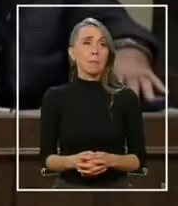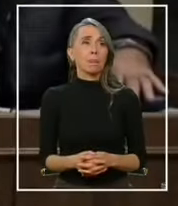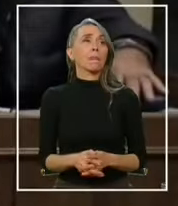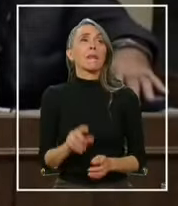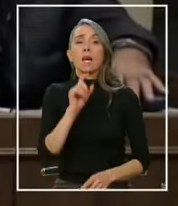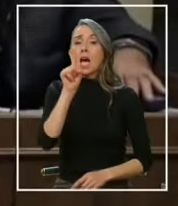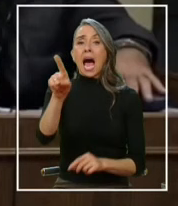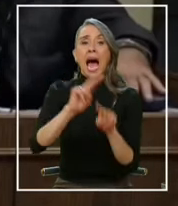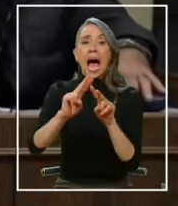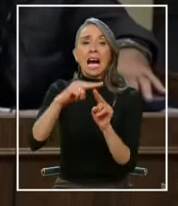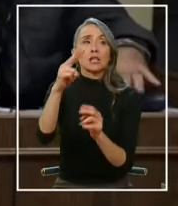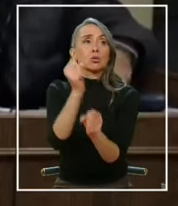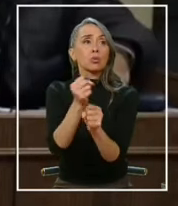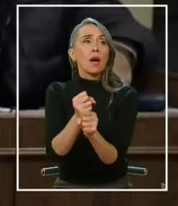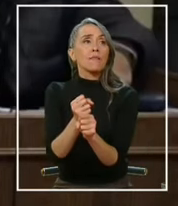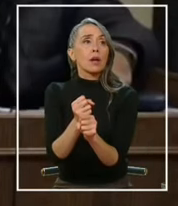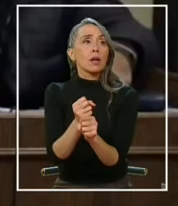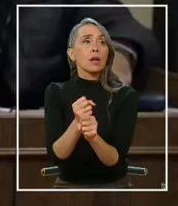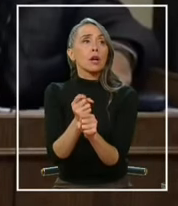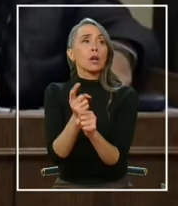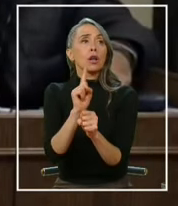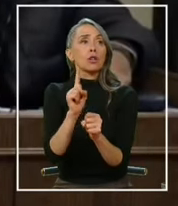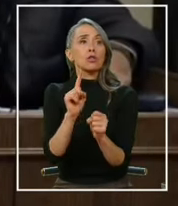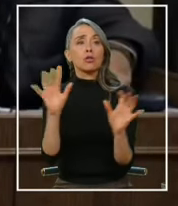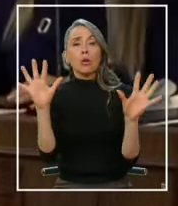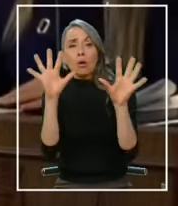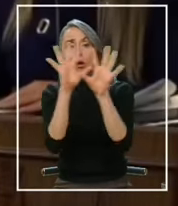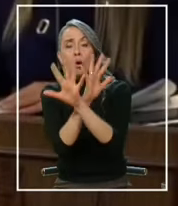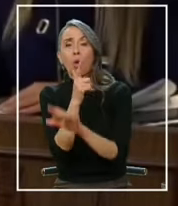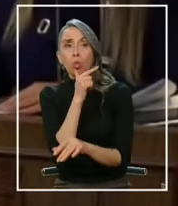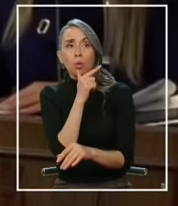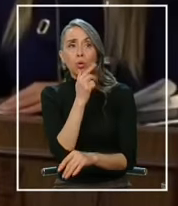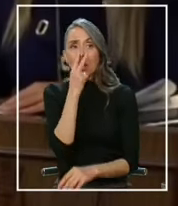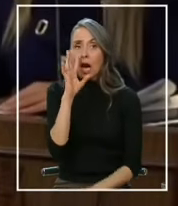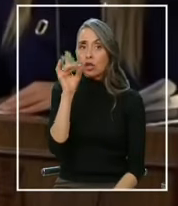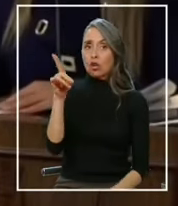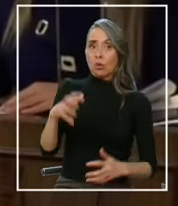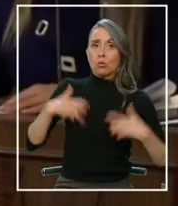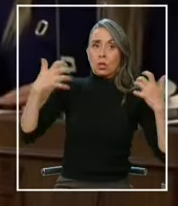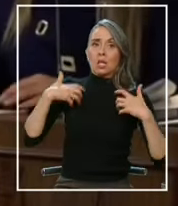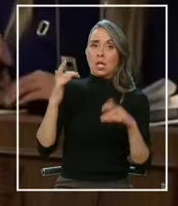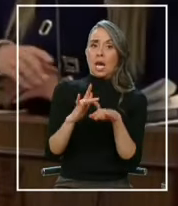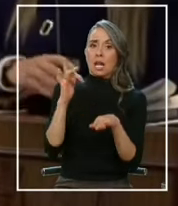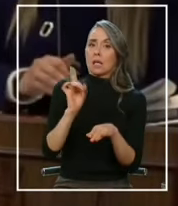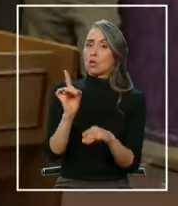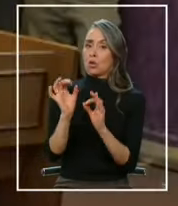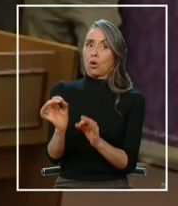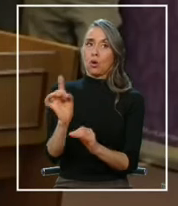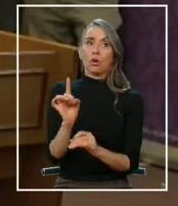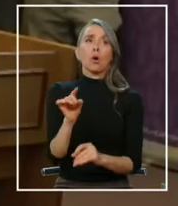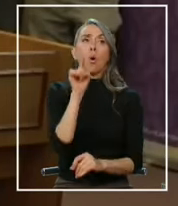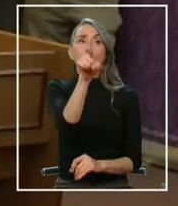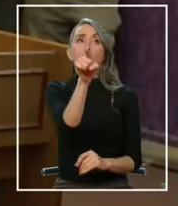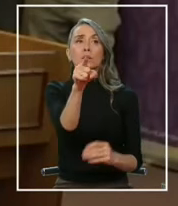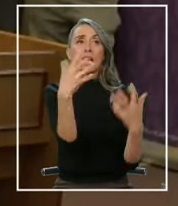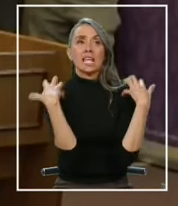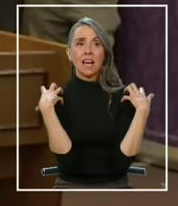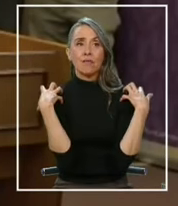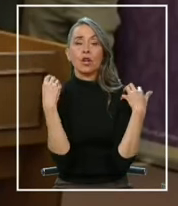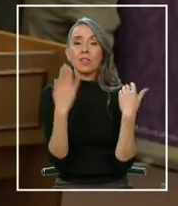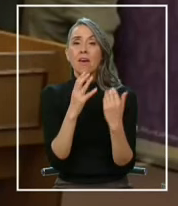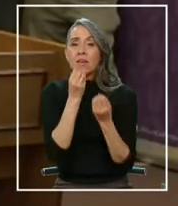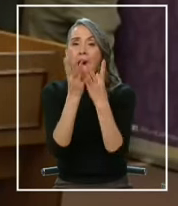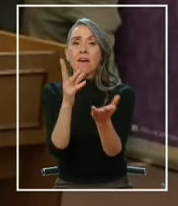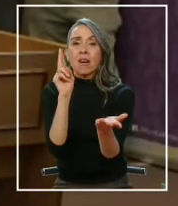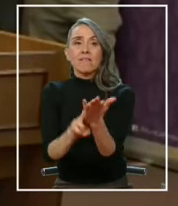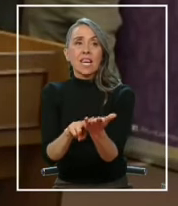Hagan la pega y no tiendan un manto de dudas. La noto un poco alterada, no corresponde. Háganse responsables, tenemos que